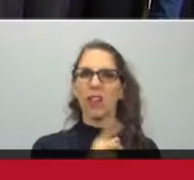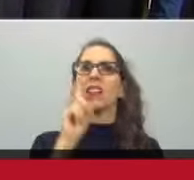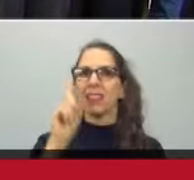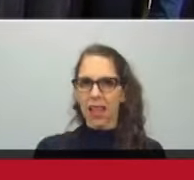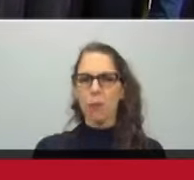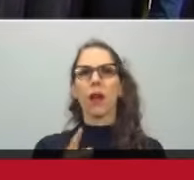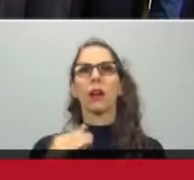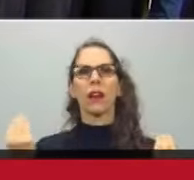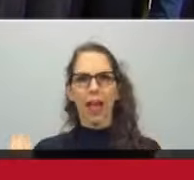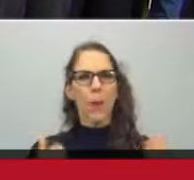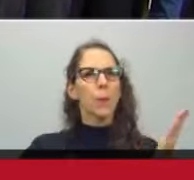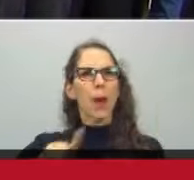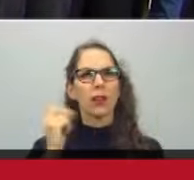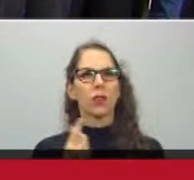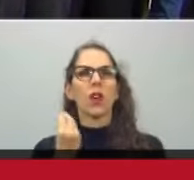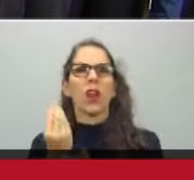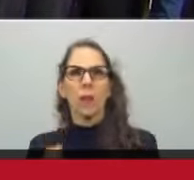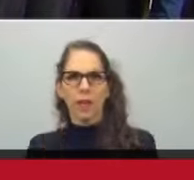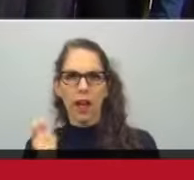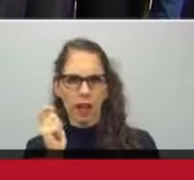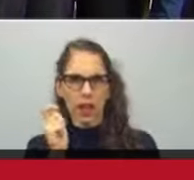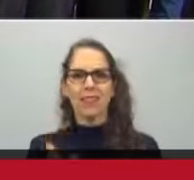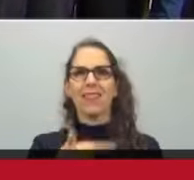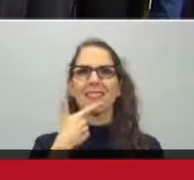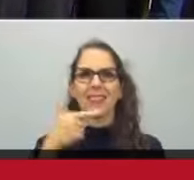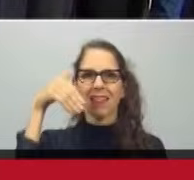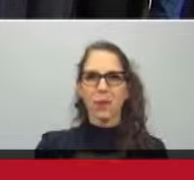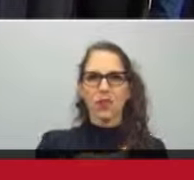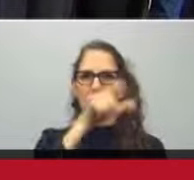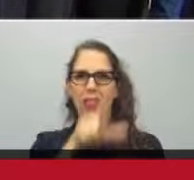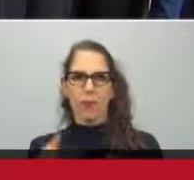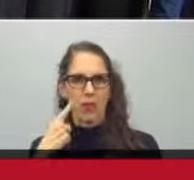de este encuentro y de esta petición. Lo escuchamos.